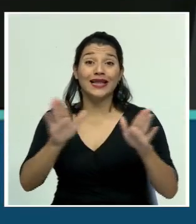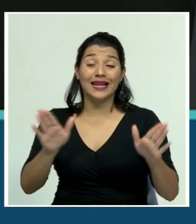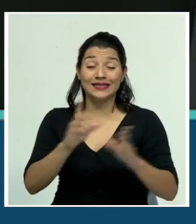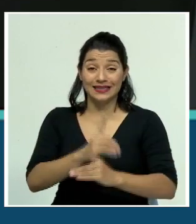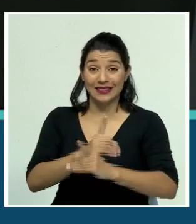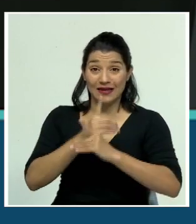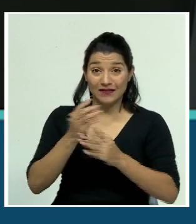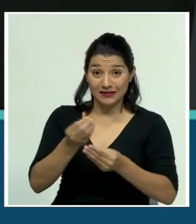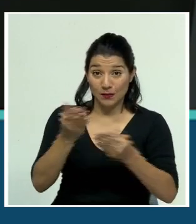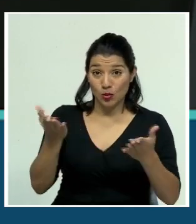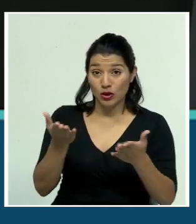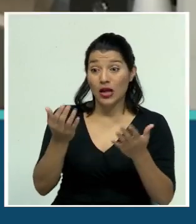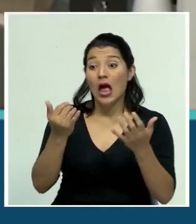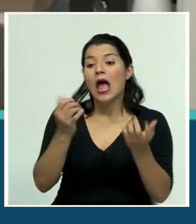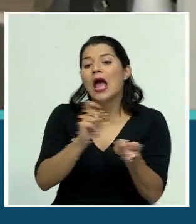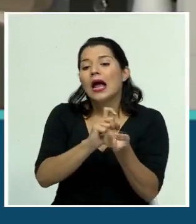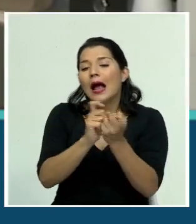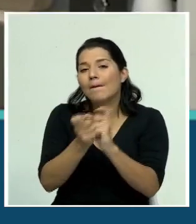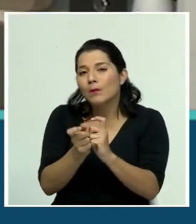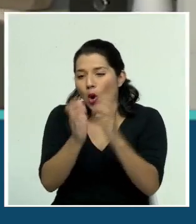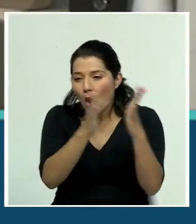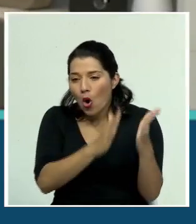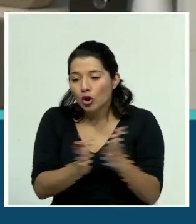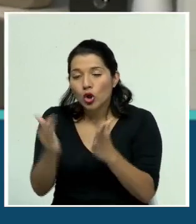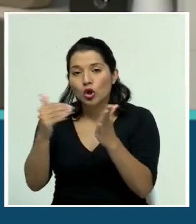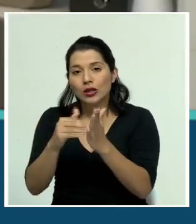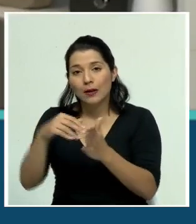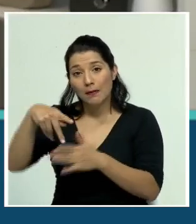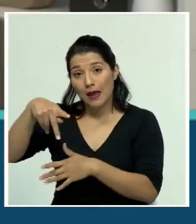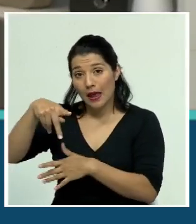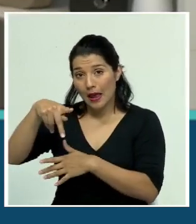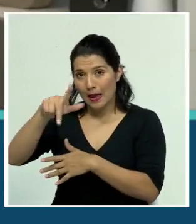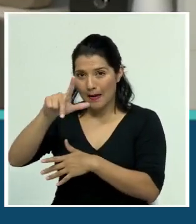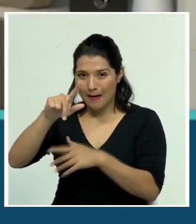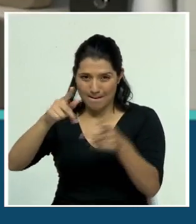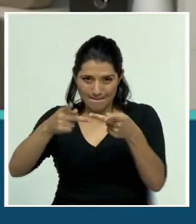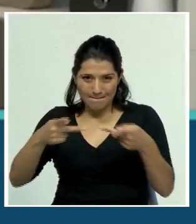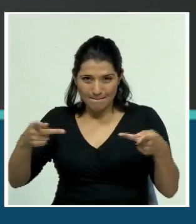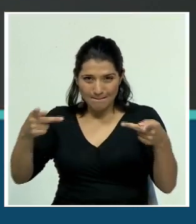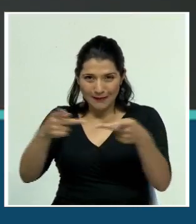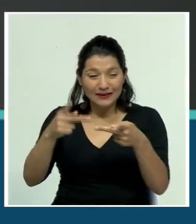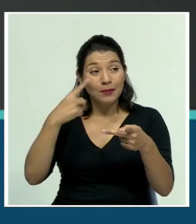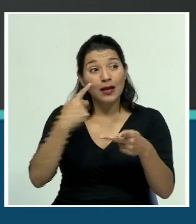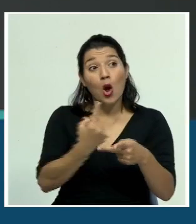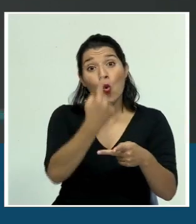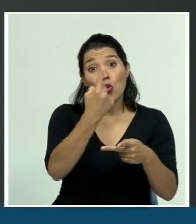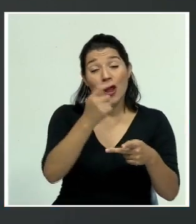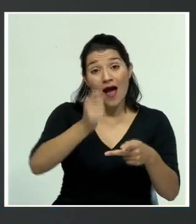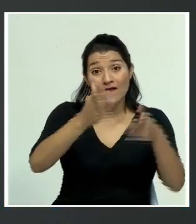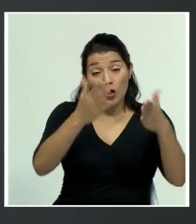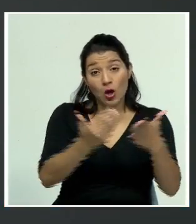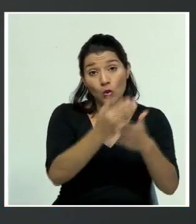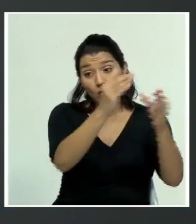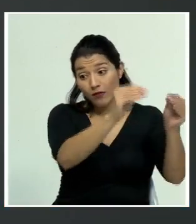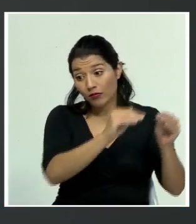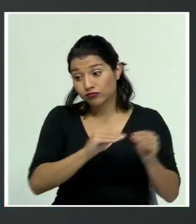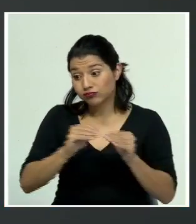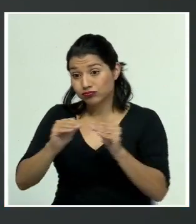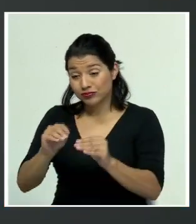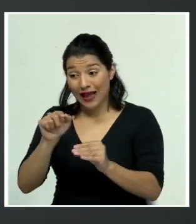Pública hizo un reacomodo de plazas para trasladar a otra defensora pública a esa oficina de Pocosí. El movimiento se dio este